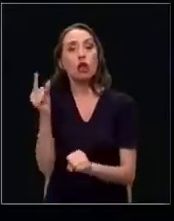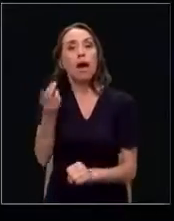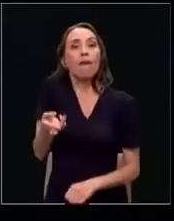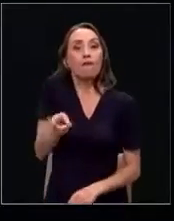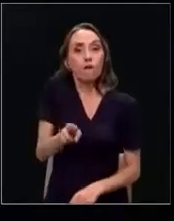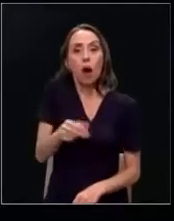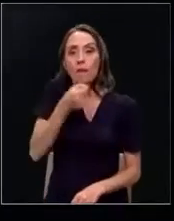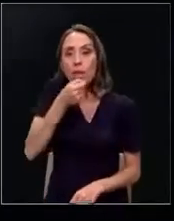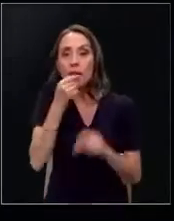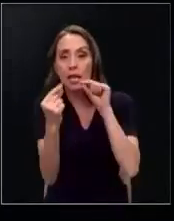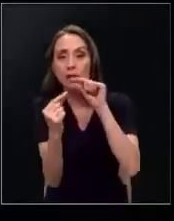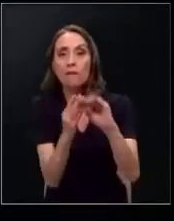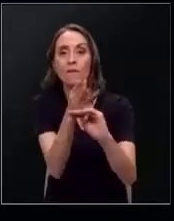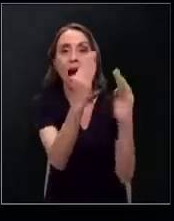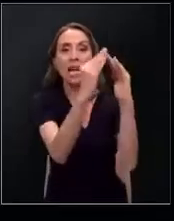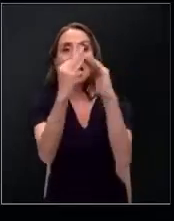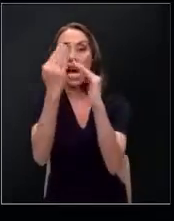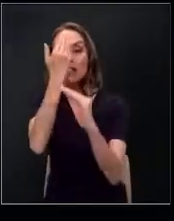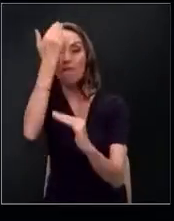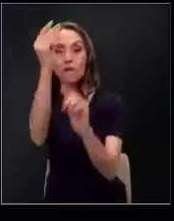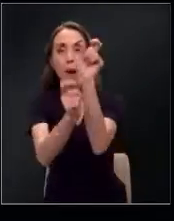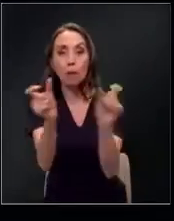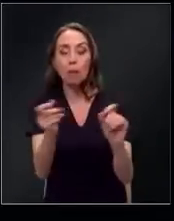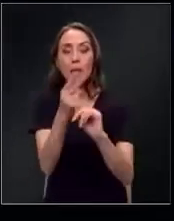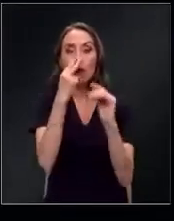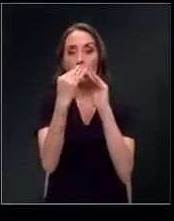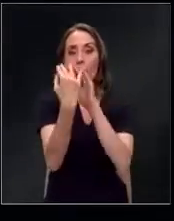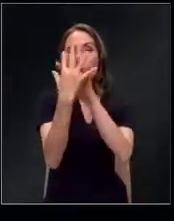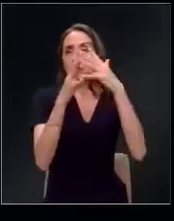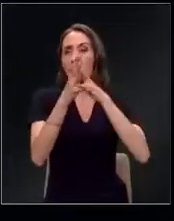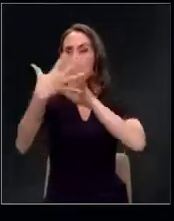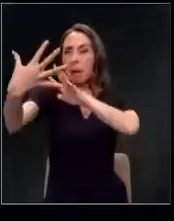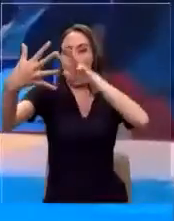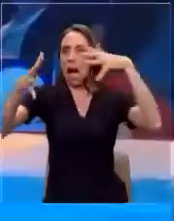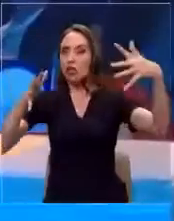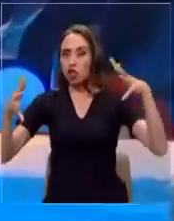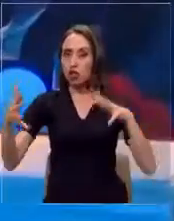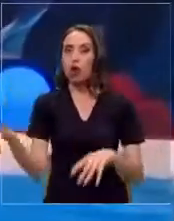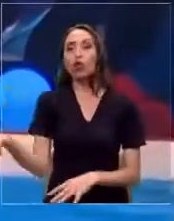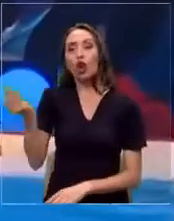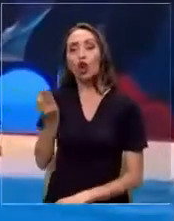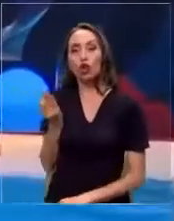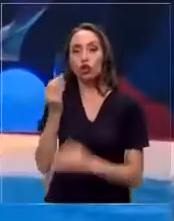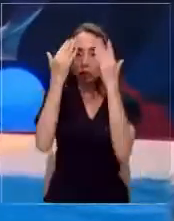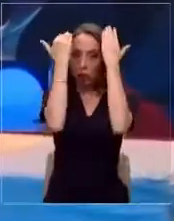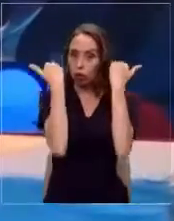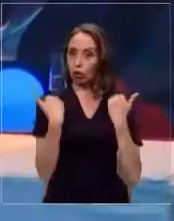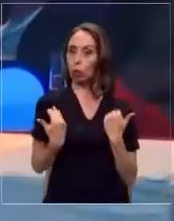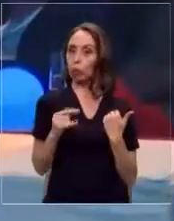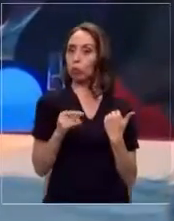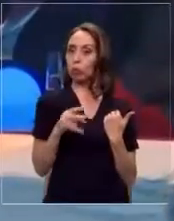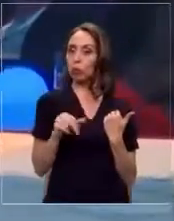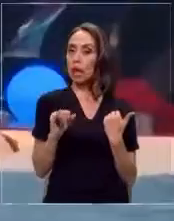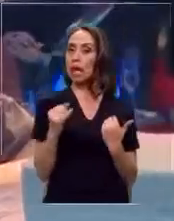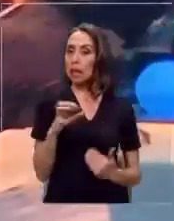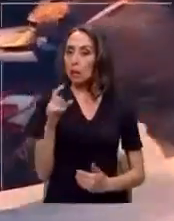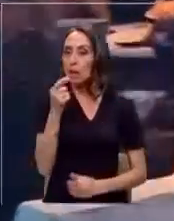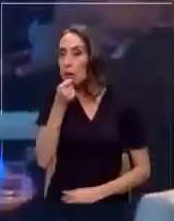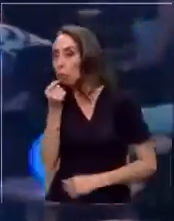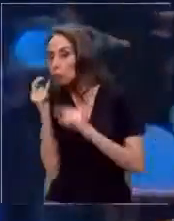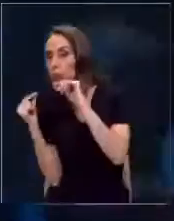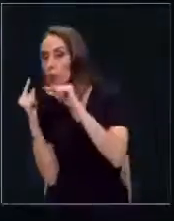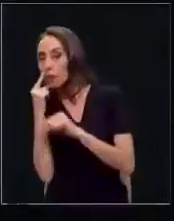va a ir a la casa de los famosos va a conocer sus mansiones parte de eso nos contó también esta tarde en una entrevista miren